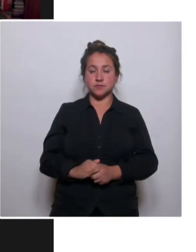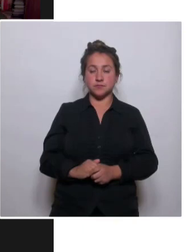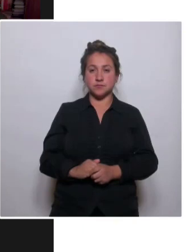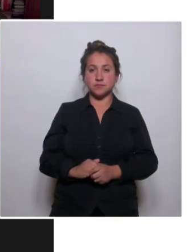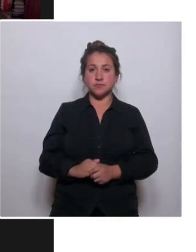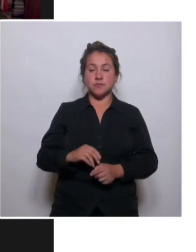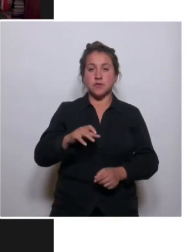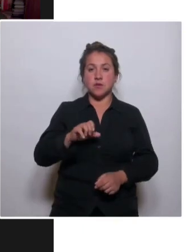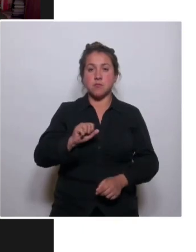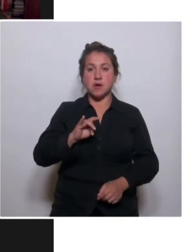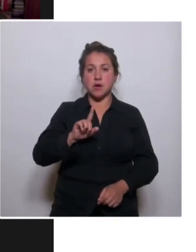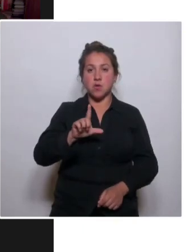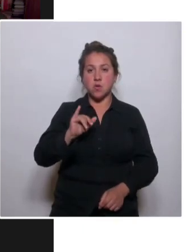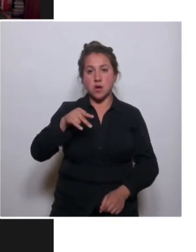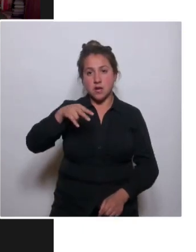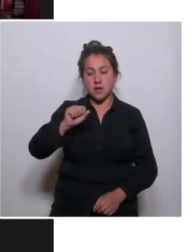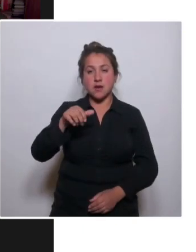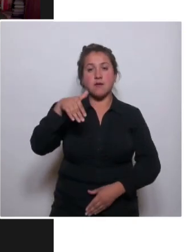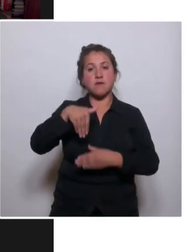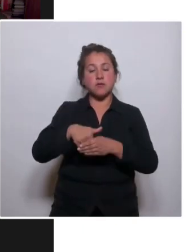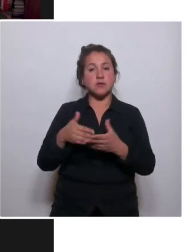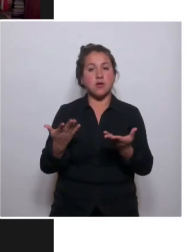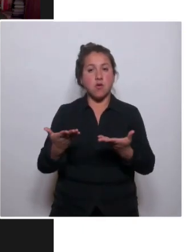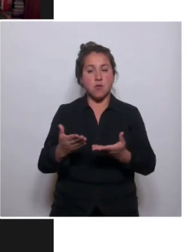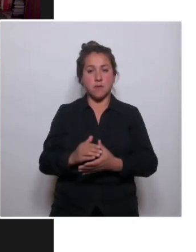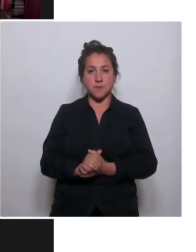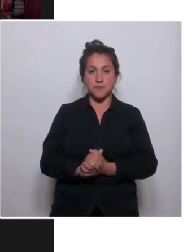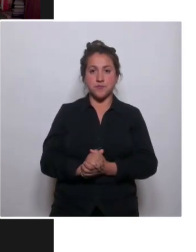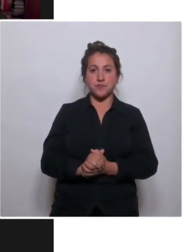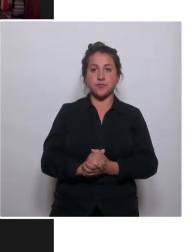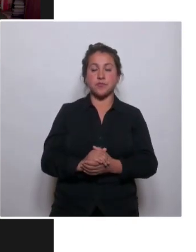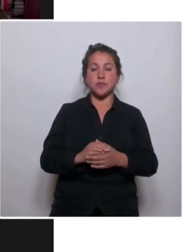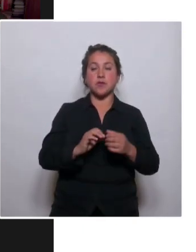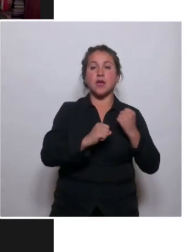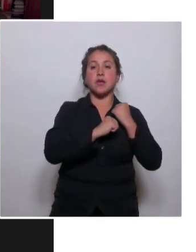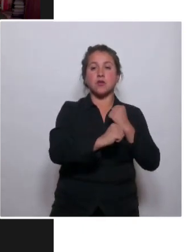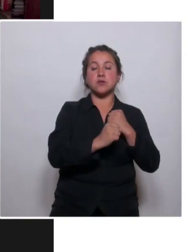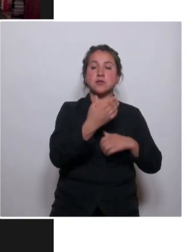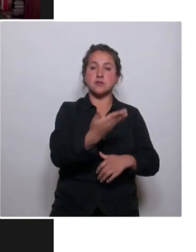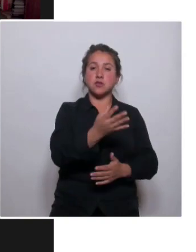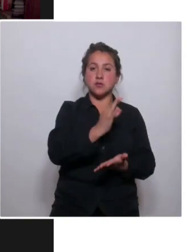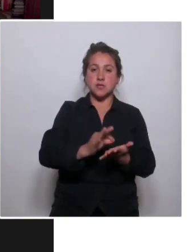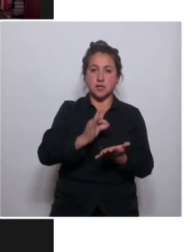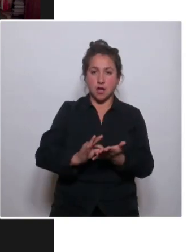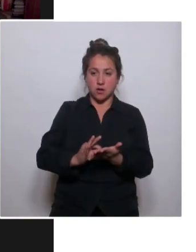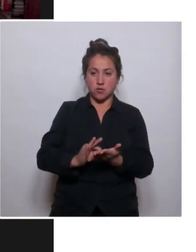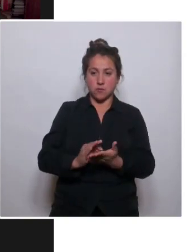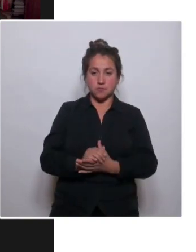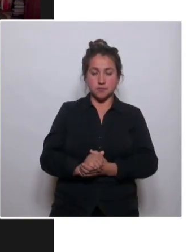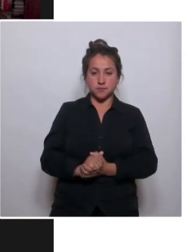Convencional Paulina Valenzuela, ¿cómo vota? ¿Cómo vota? En contra, señor secretario.